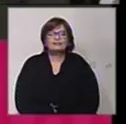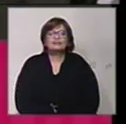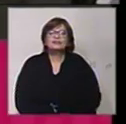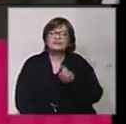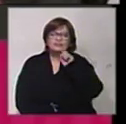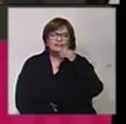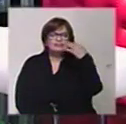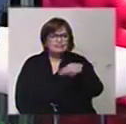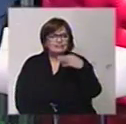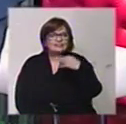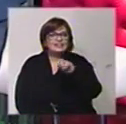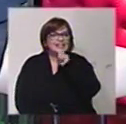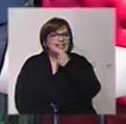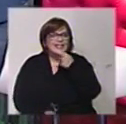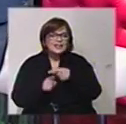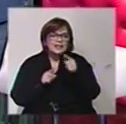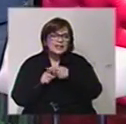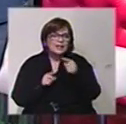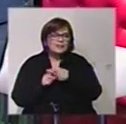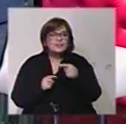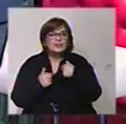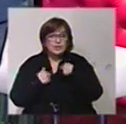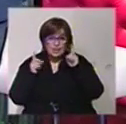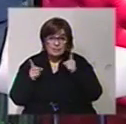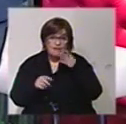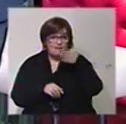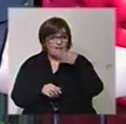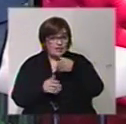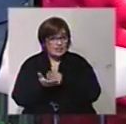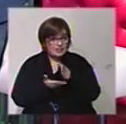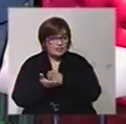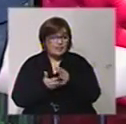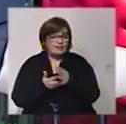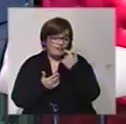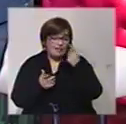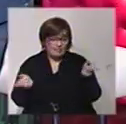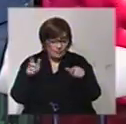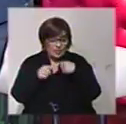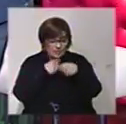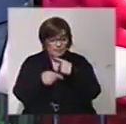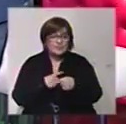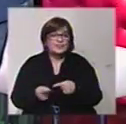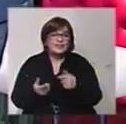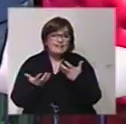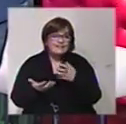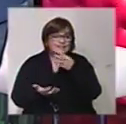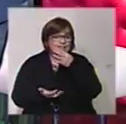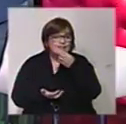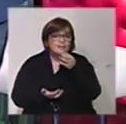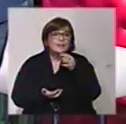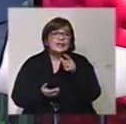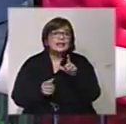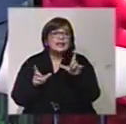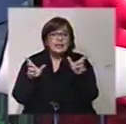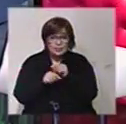Buenísimo, sí, qué divinas esas papas fritas que pasaban por adelante. Yo también soy bastante habitué, así que en unos días me daría una vuelta por ahí porque ahora me dio ganas de probar. Cuando termine